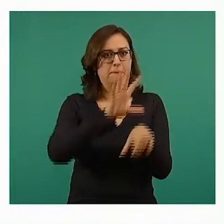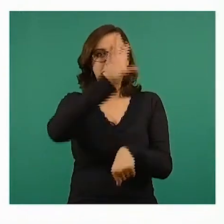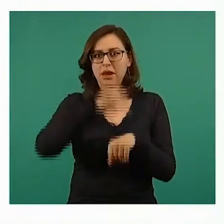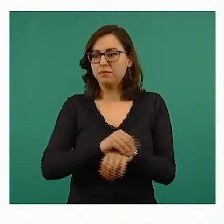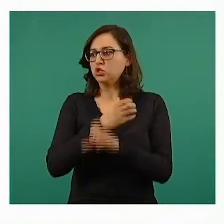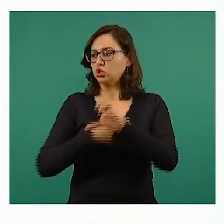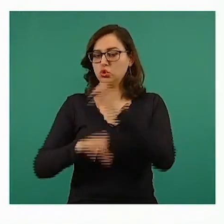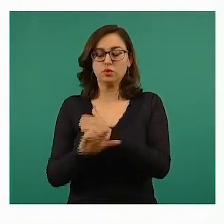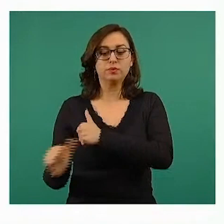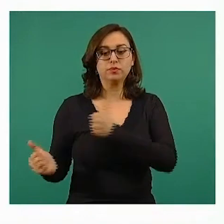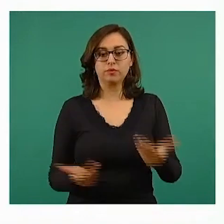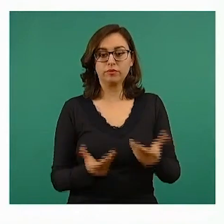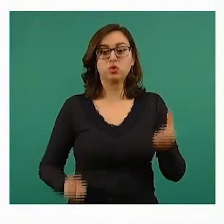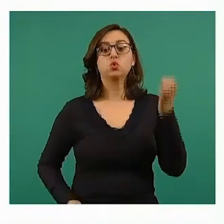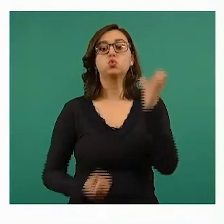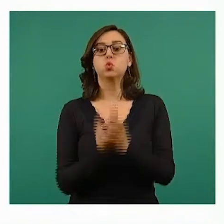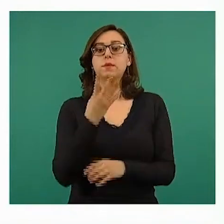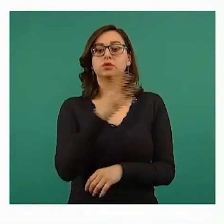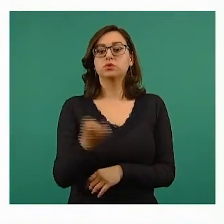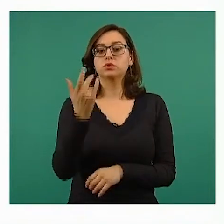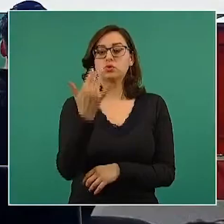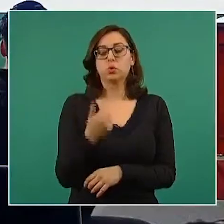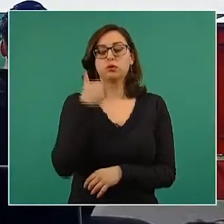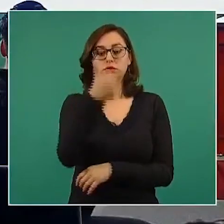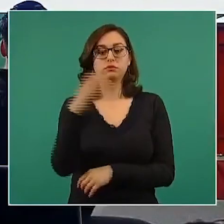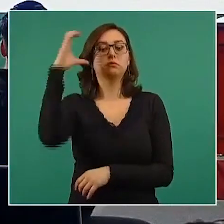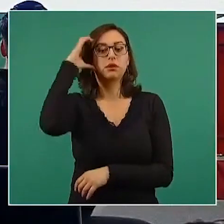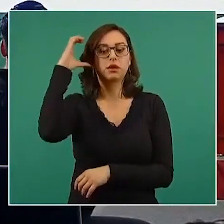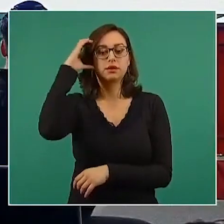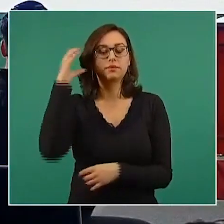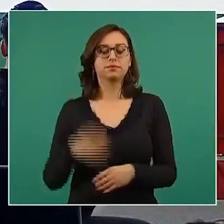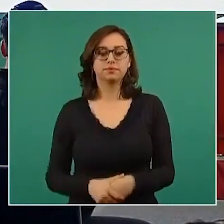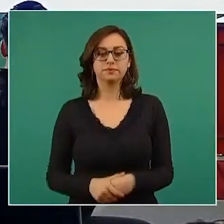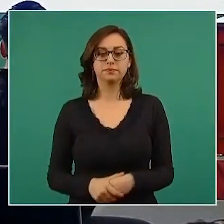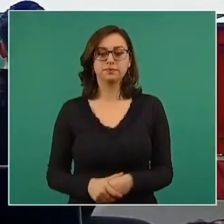permitió aperturar 456 camas adicionales. La siguiente, por favor.